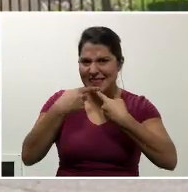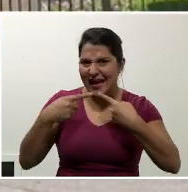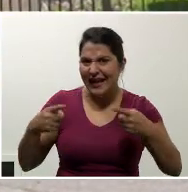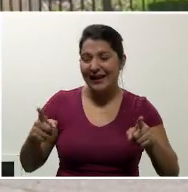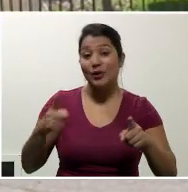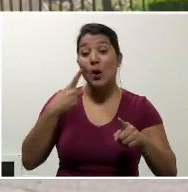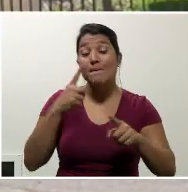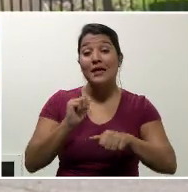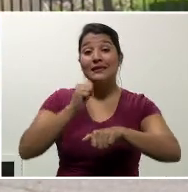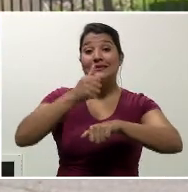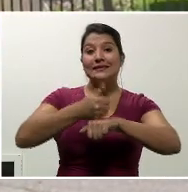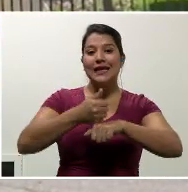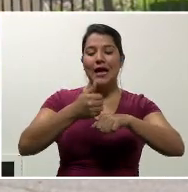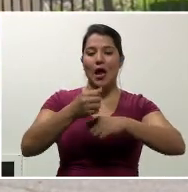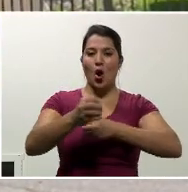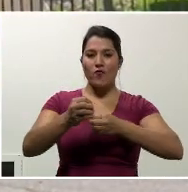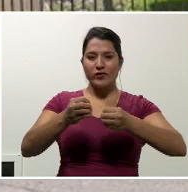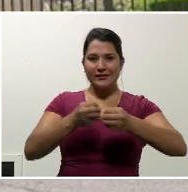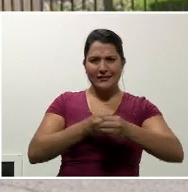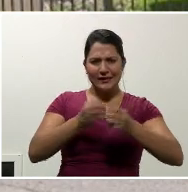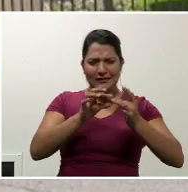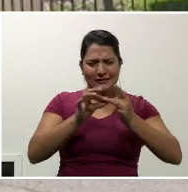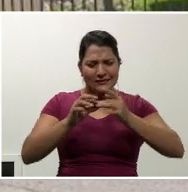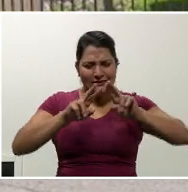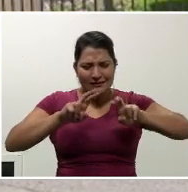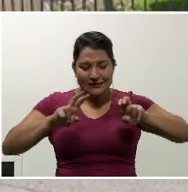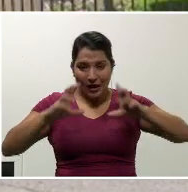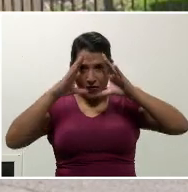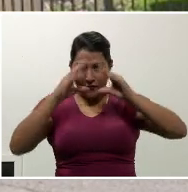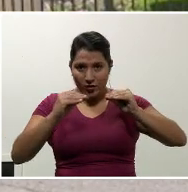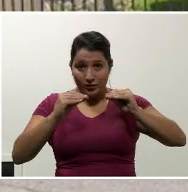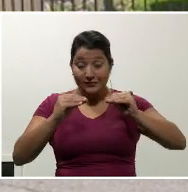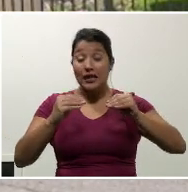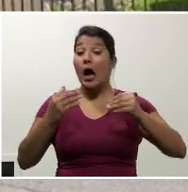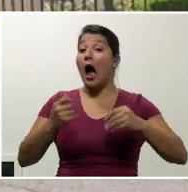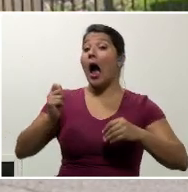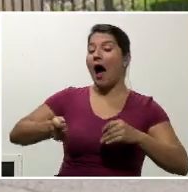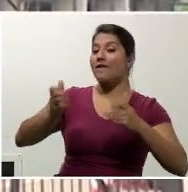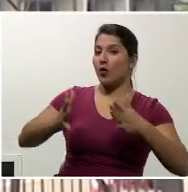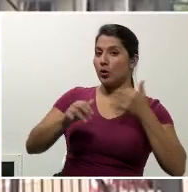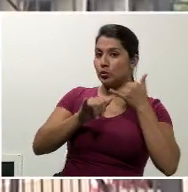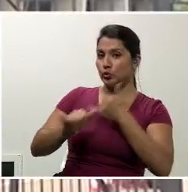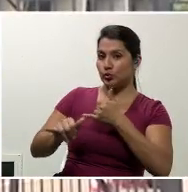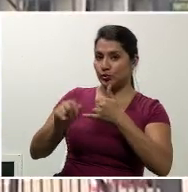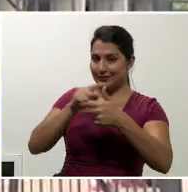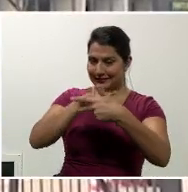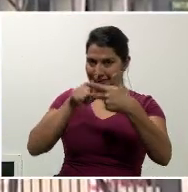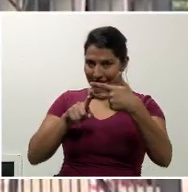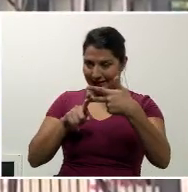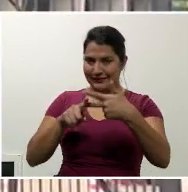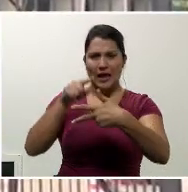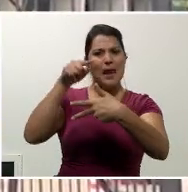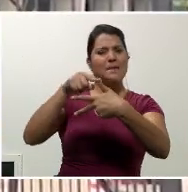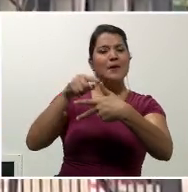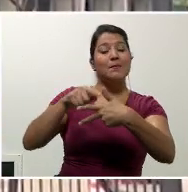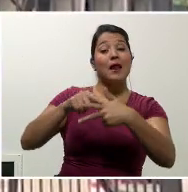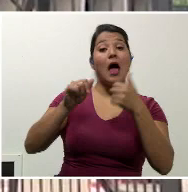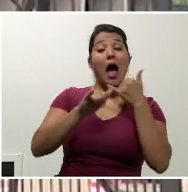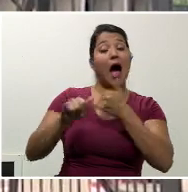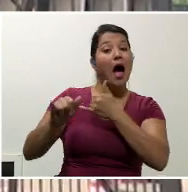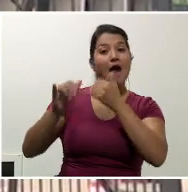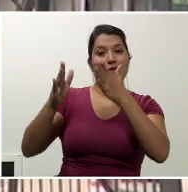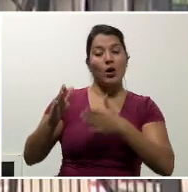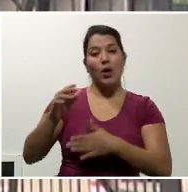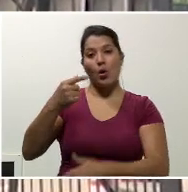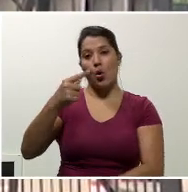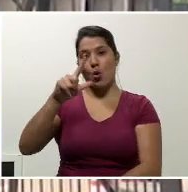la Unidad Presidencial de Análisis de Datos, abogados penalistas presentaron 3 denuncias. La primera la planteó la abogada Gloria Navas